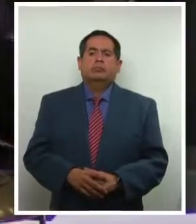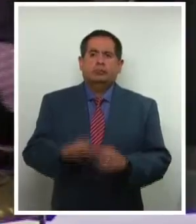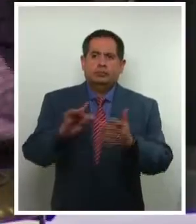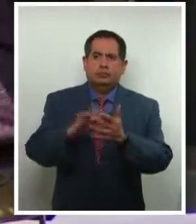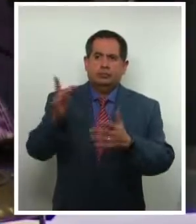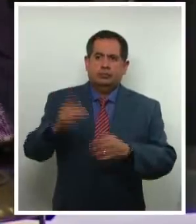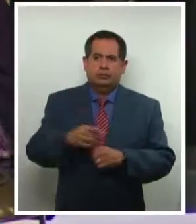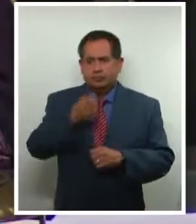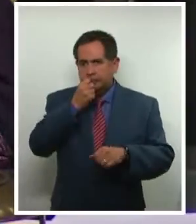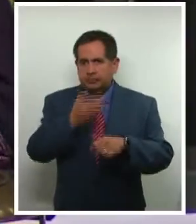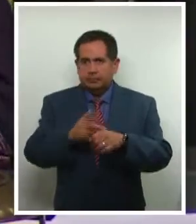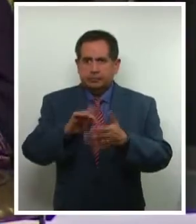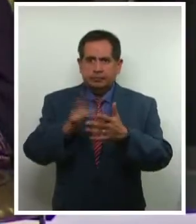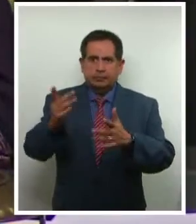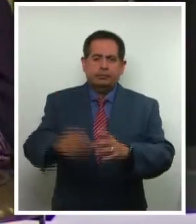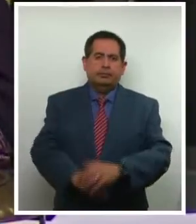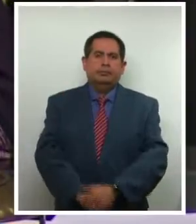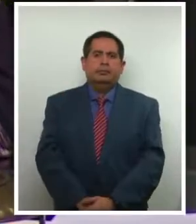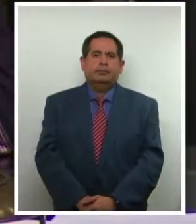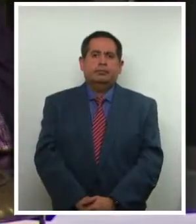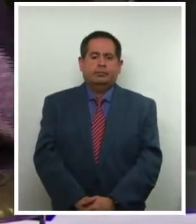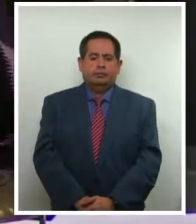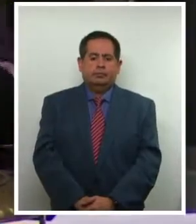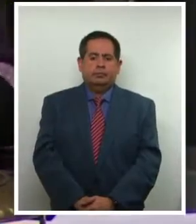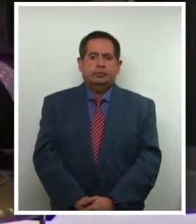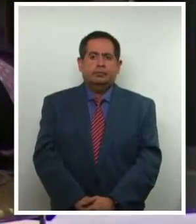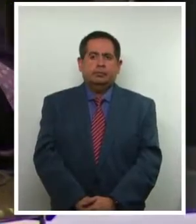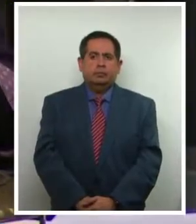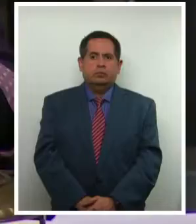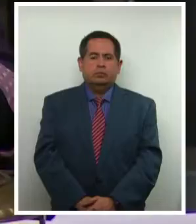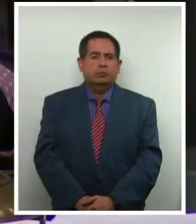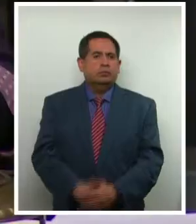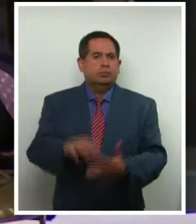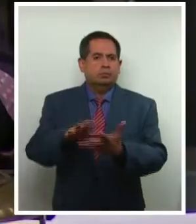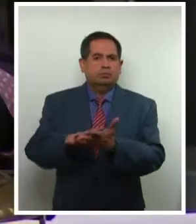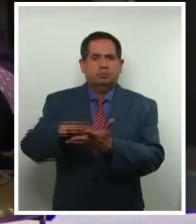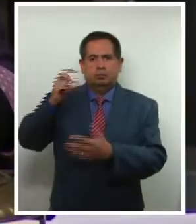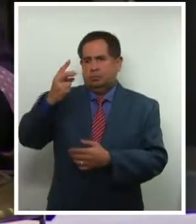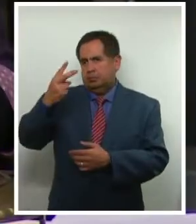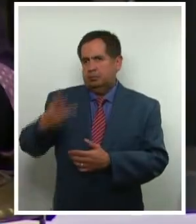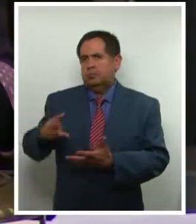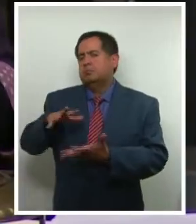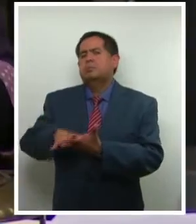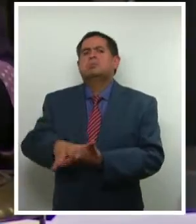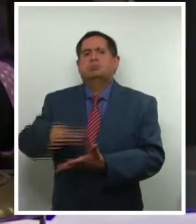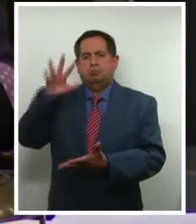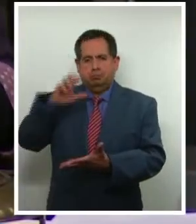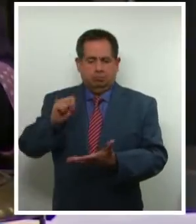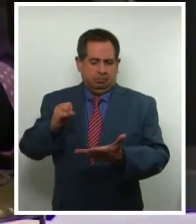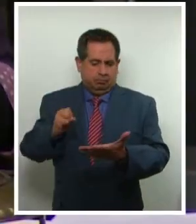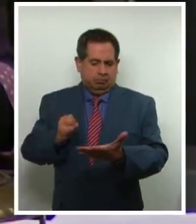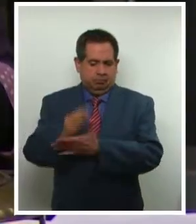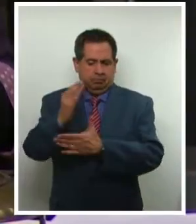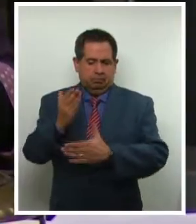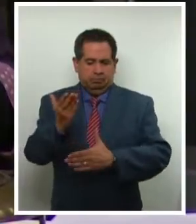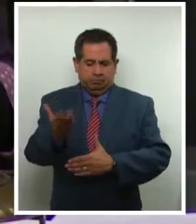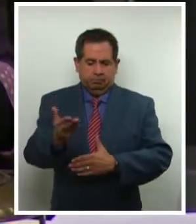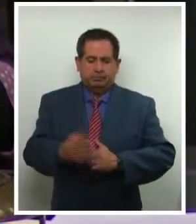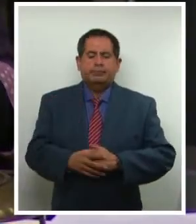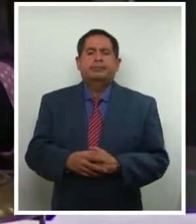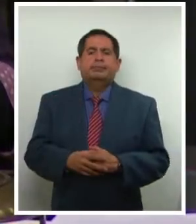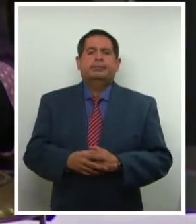Gracias, secretaria. Por lo tanto, tenemos mayoría calificada con